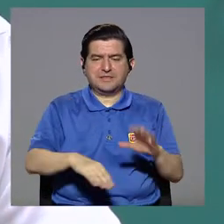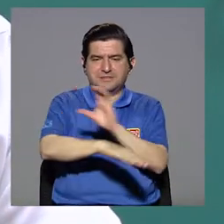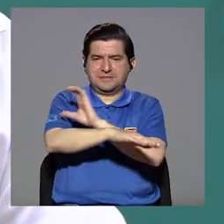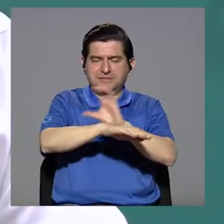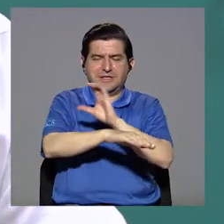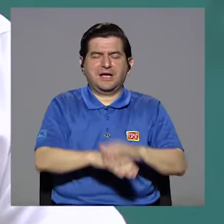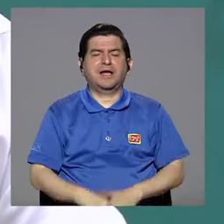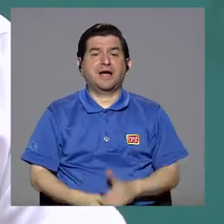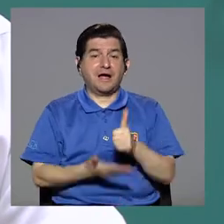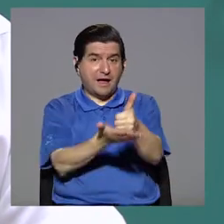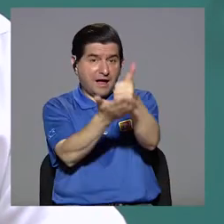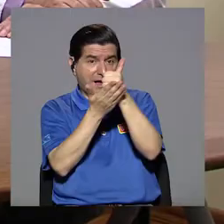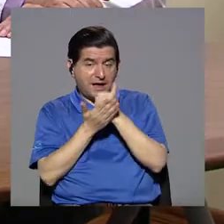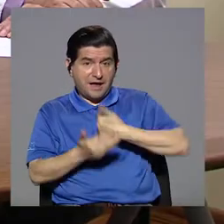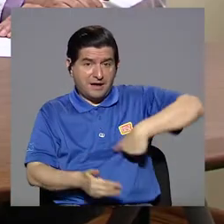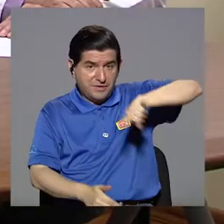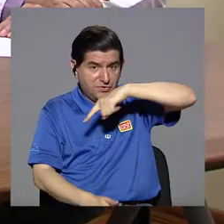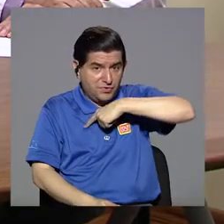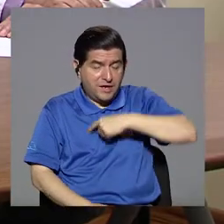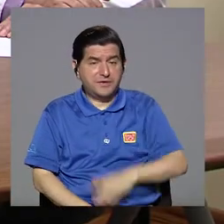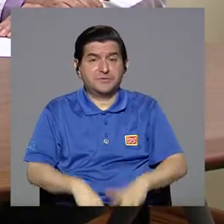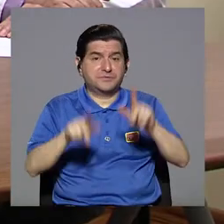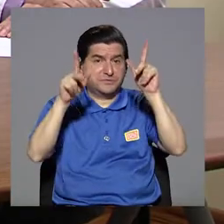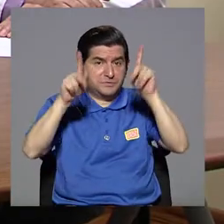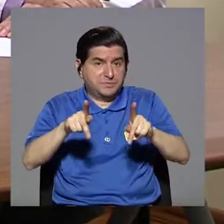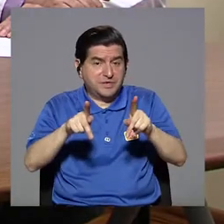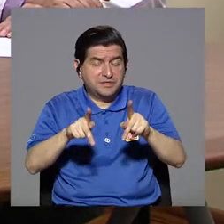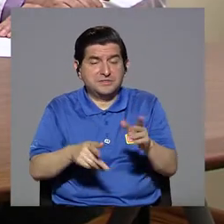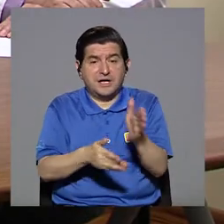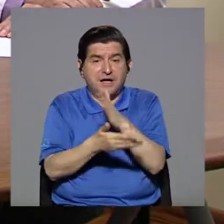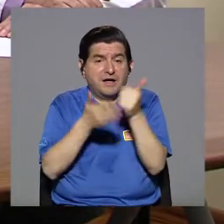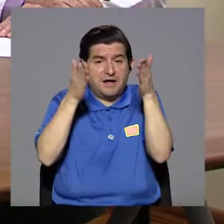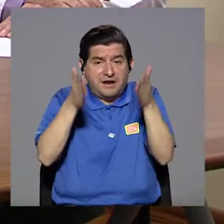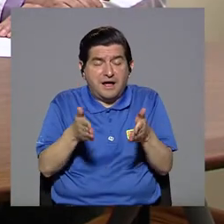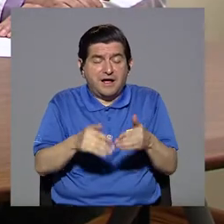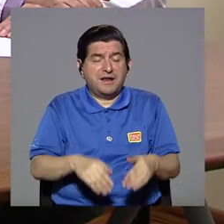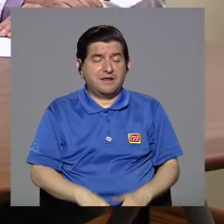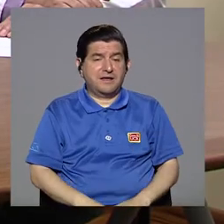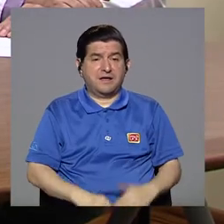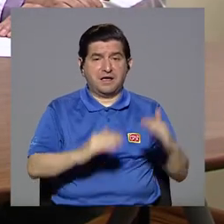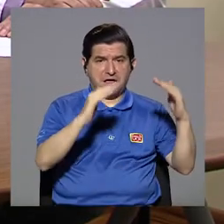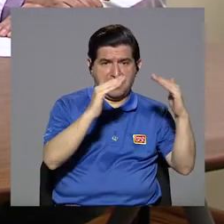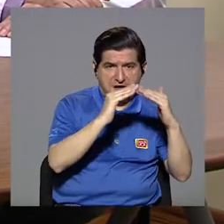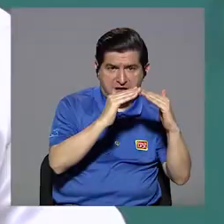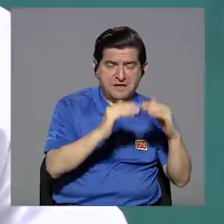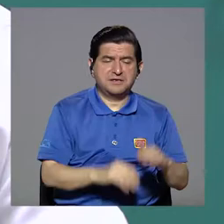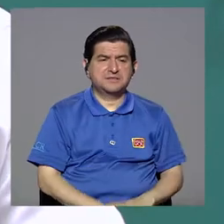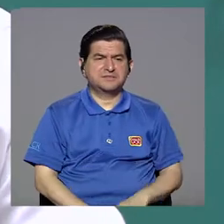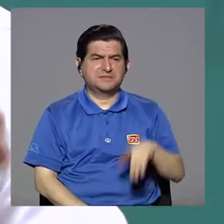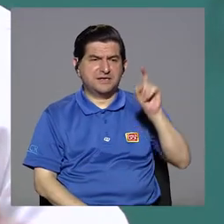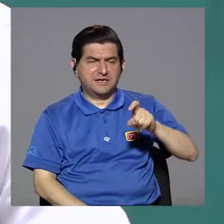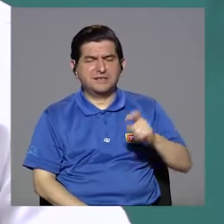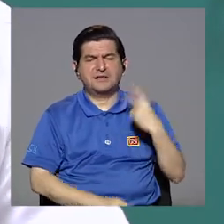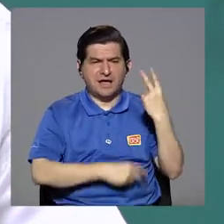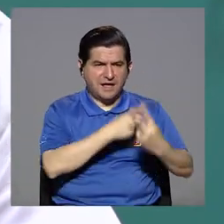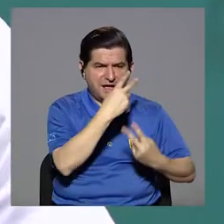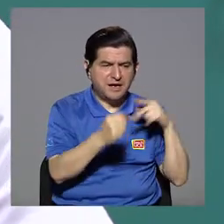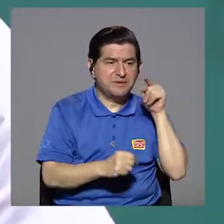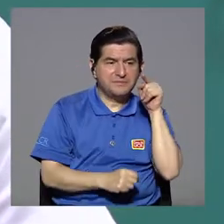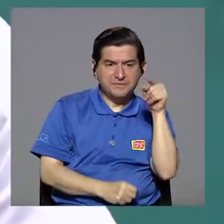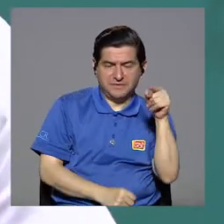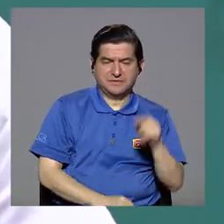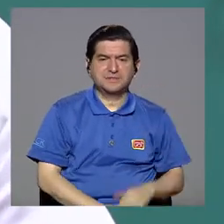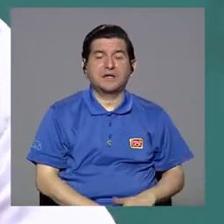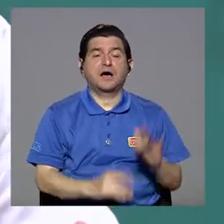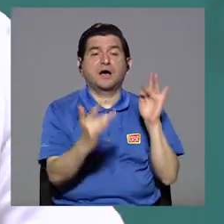electrónico no sirvió posteriormente para cuando estos pacientes alguno llegaba a su casa y teníamos que hacer con la